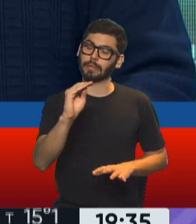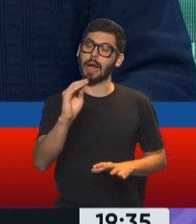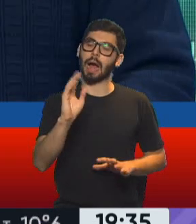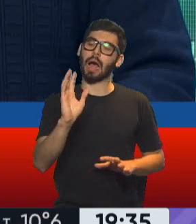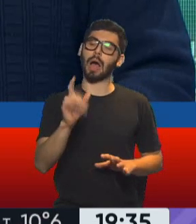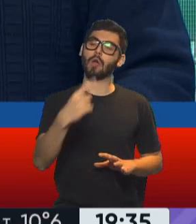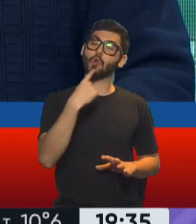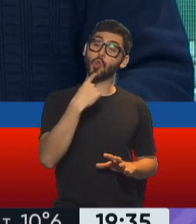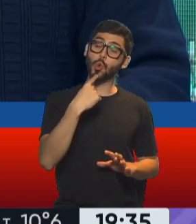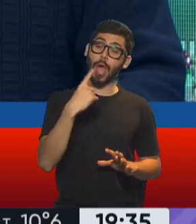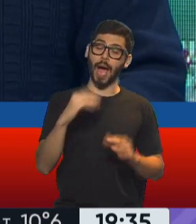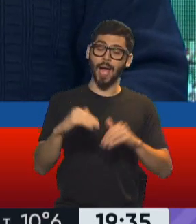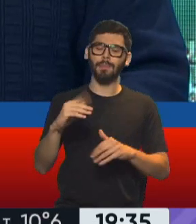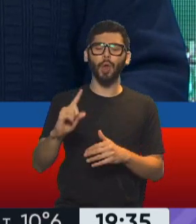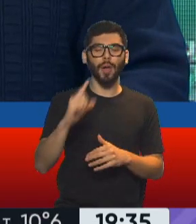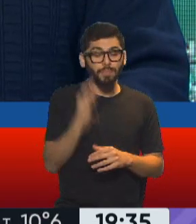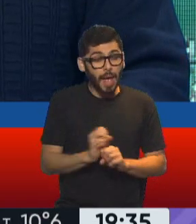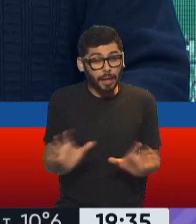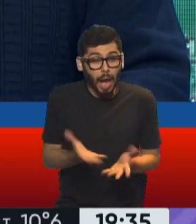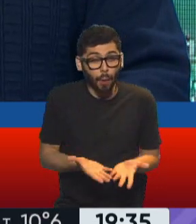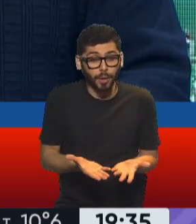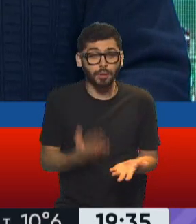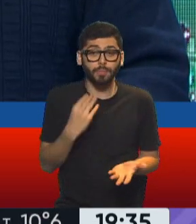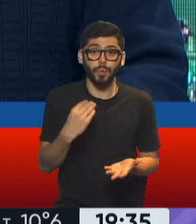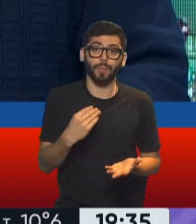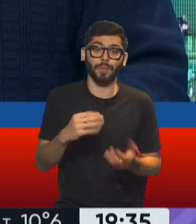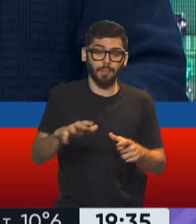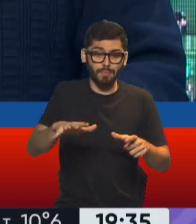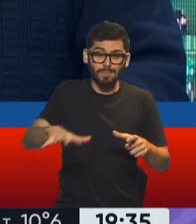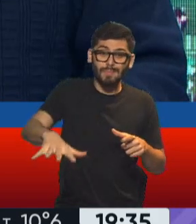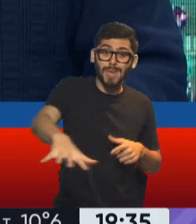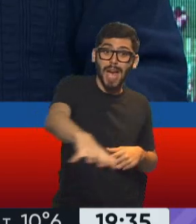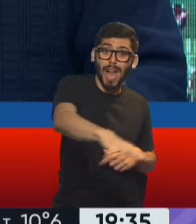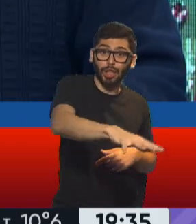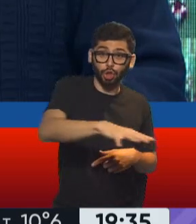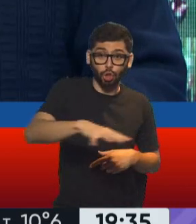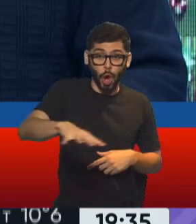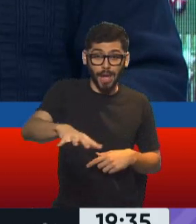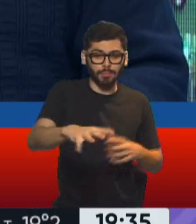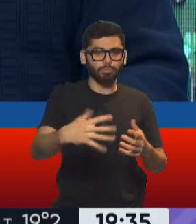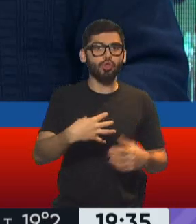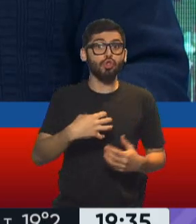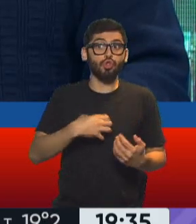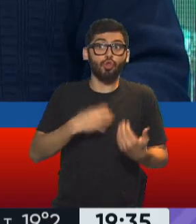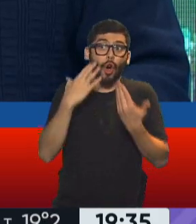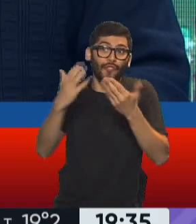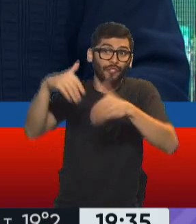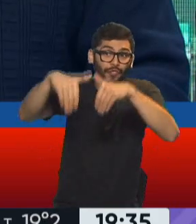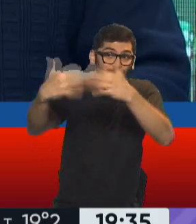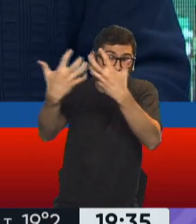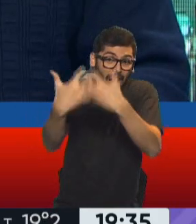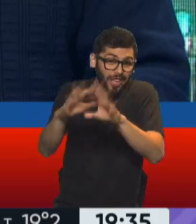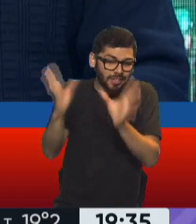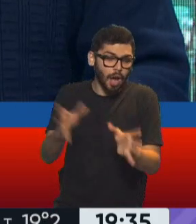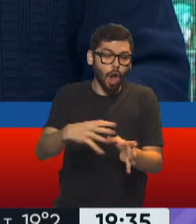Porque no puede ser utilizada la confianza pública en el sistema de elecciones para